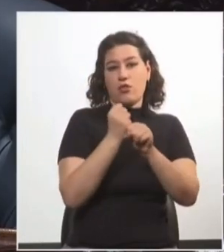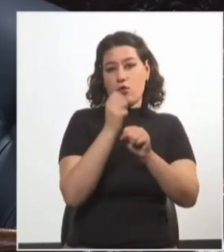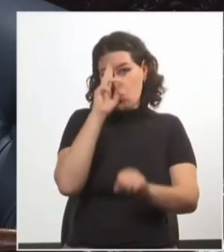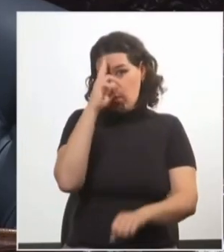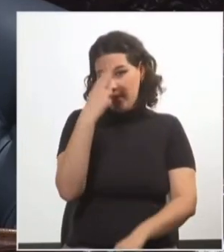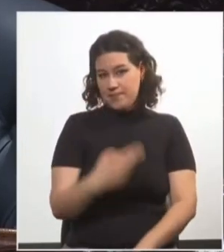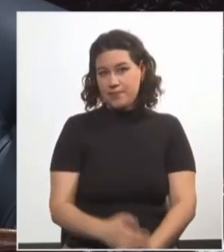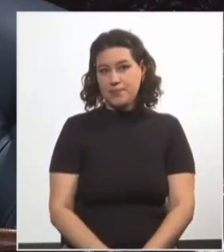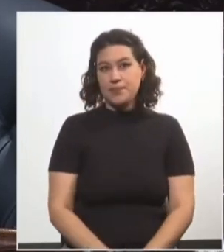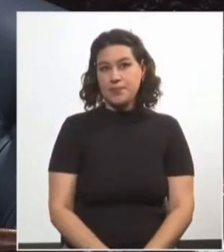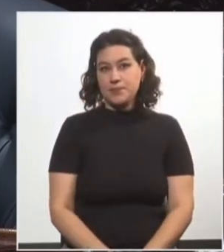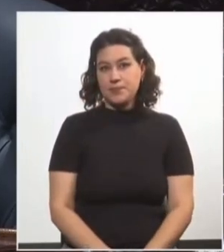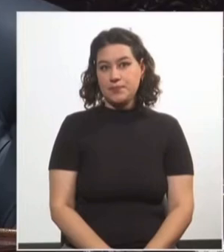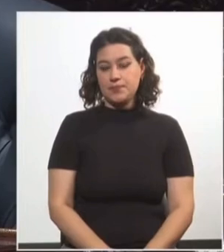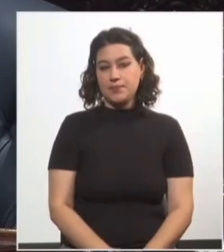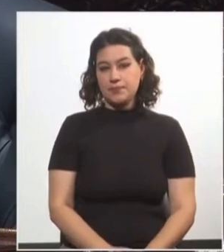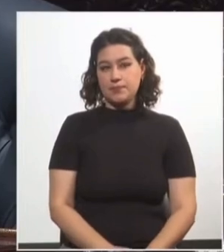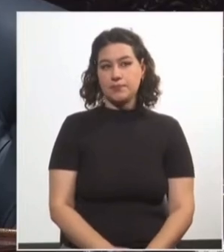Uruguay.